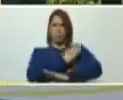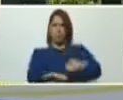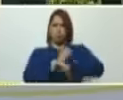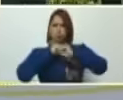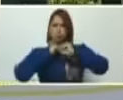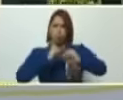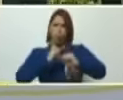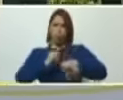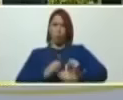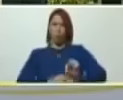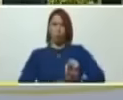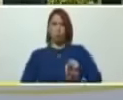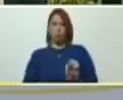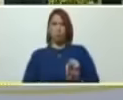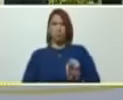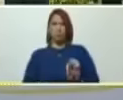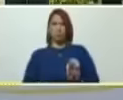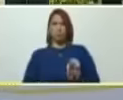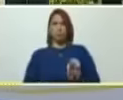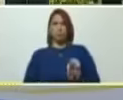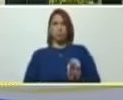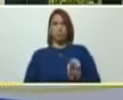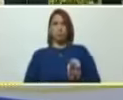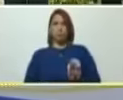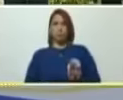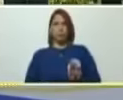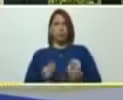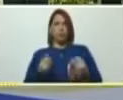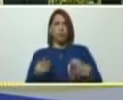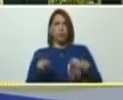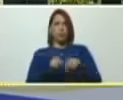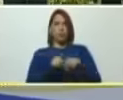fuerza que es como esta madera.